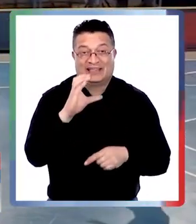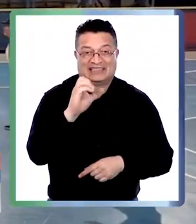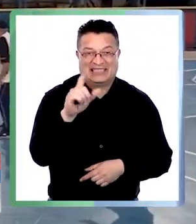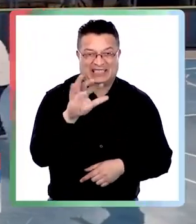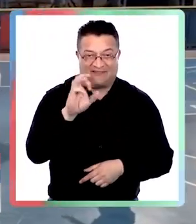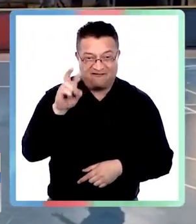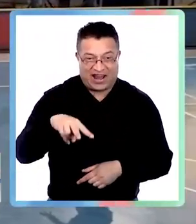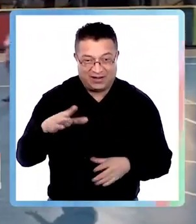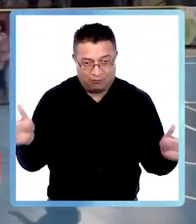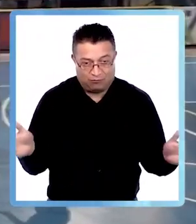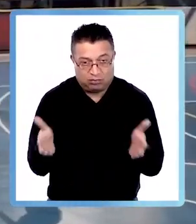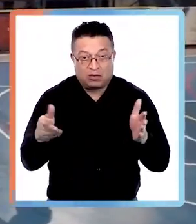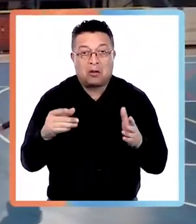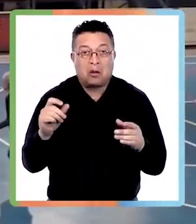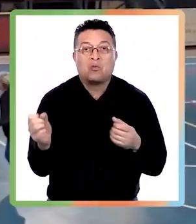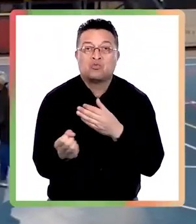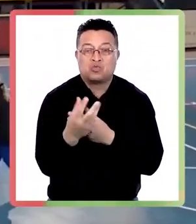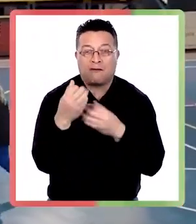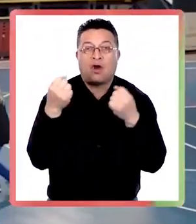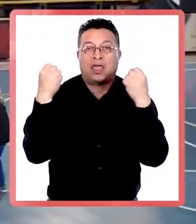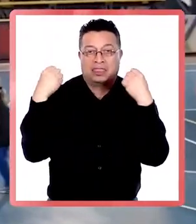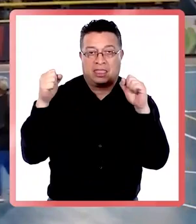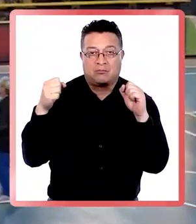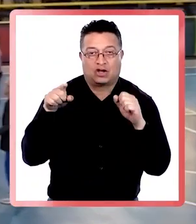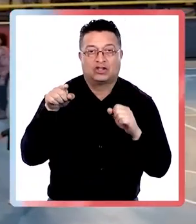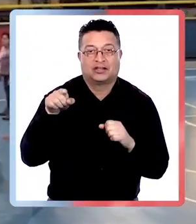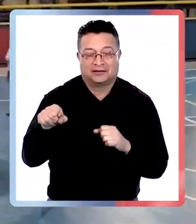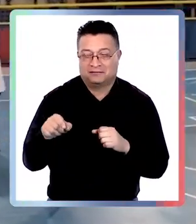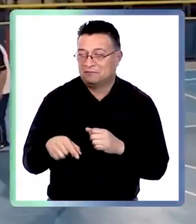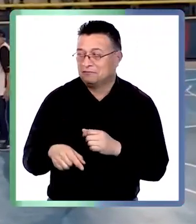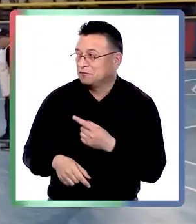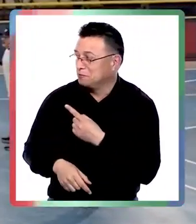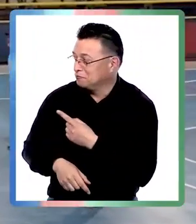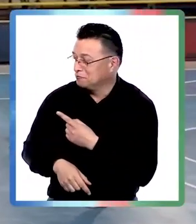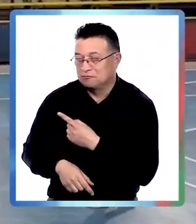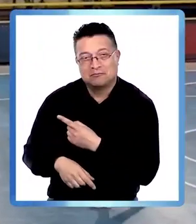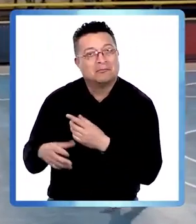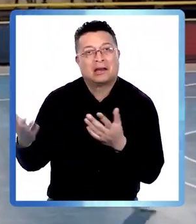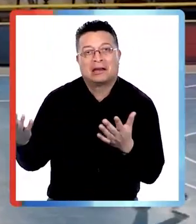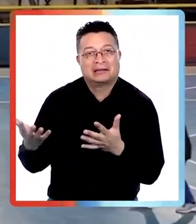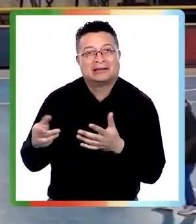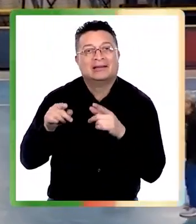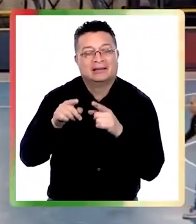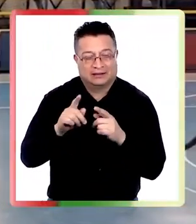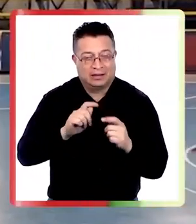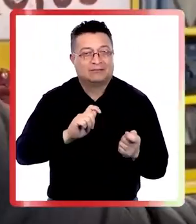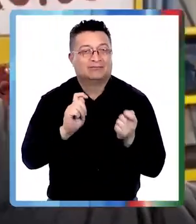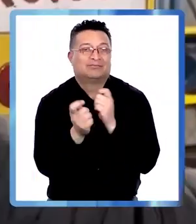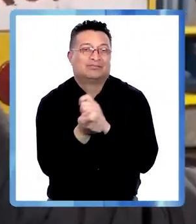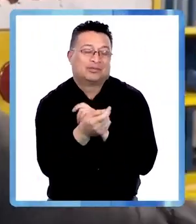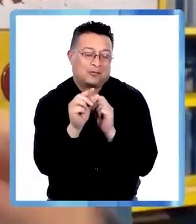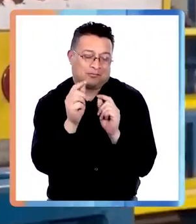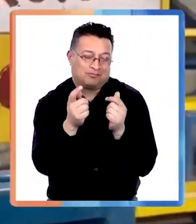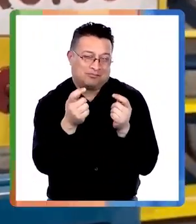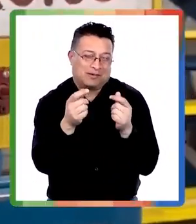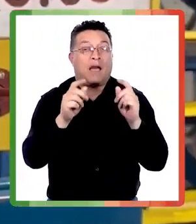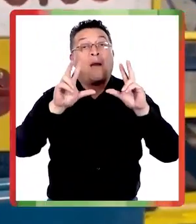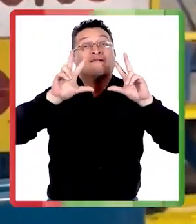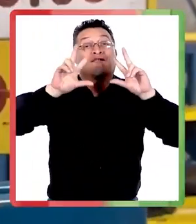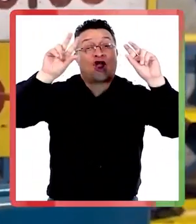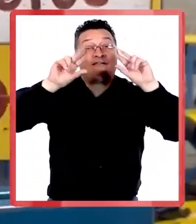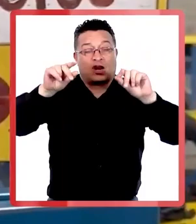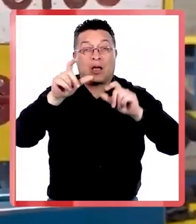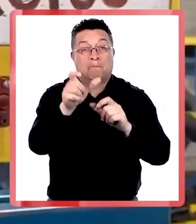Centenario han dado vida a una nueva aventura deportiva, el Newcom. Se trata de una versión adaptada del voleibol